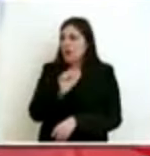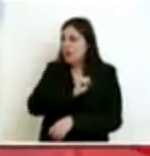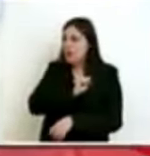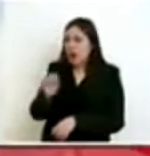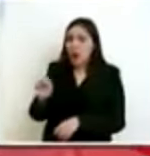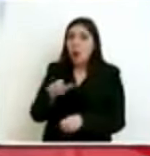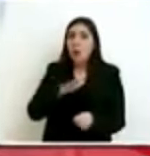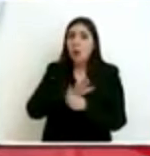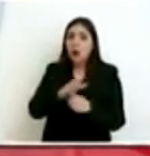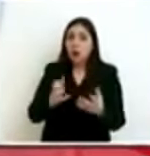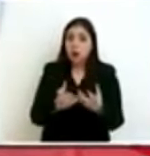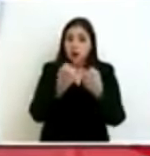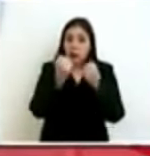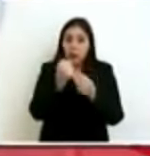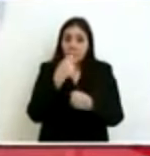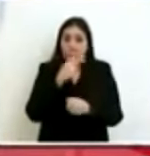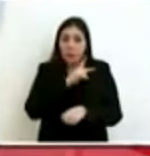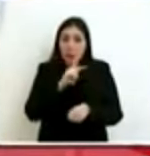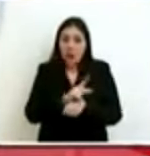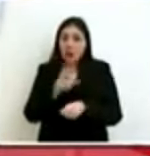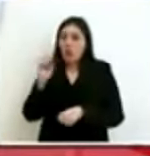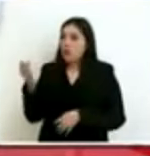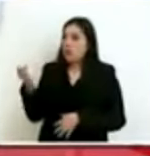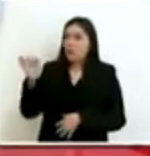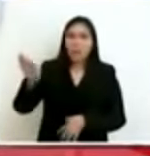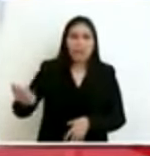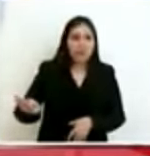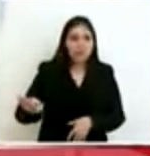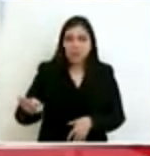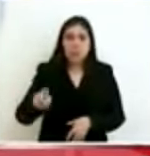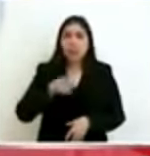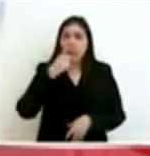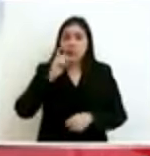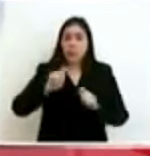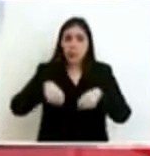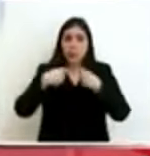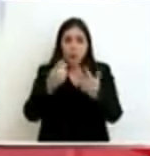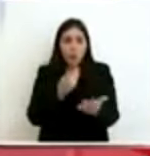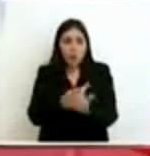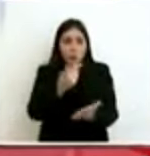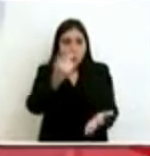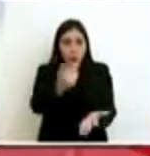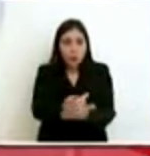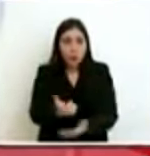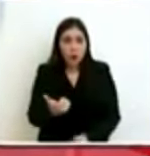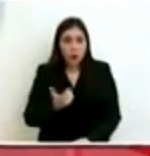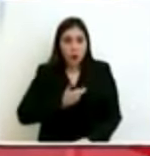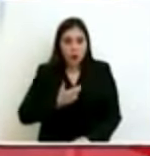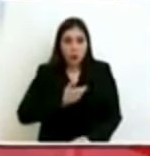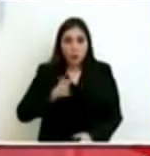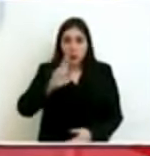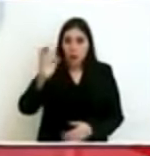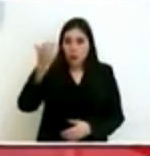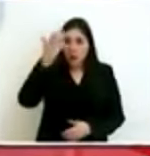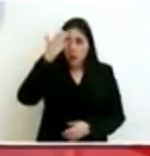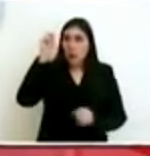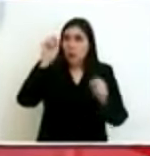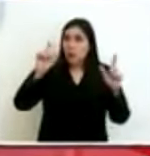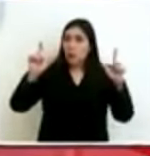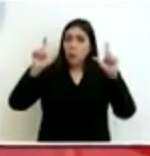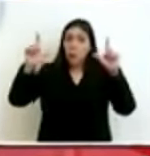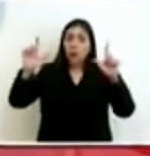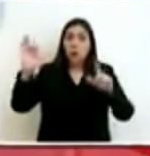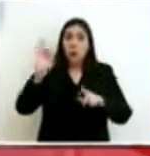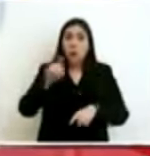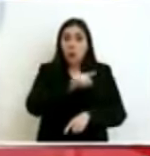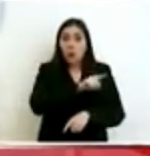a la patria. Ofrecen medallas, reconocimientos y hasta un mural para que aparezcan los rostros de quienes voten